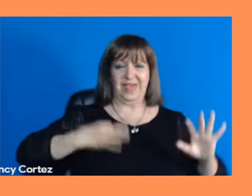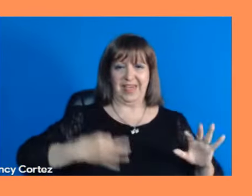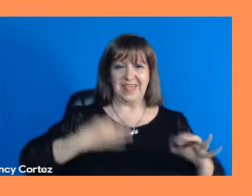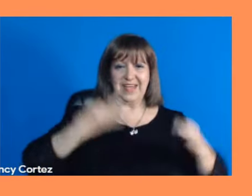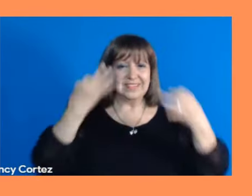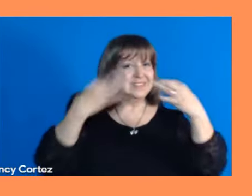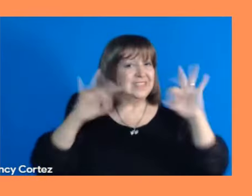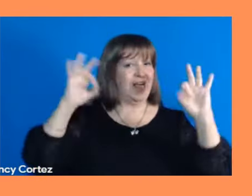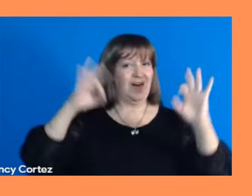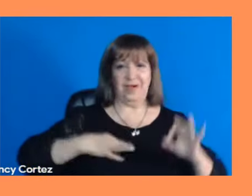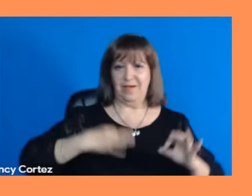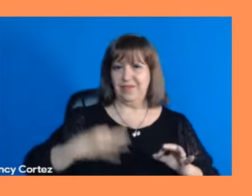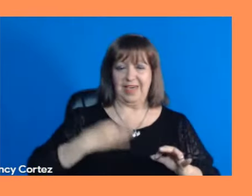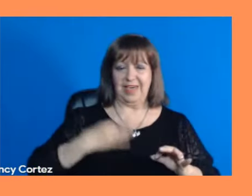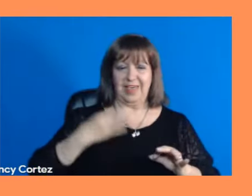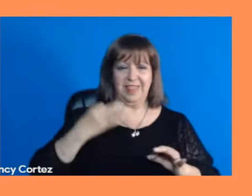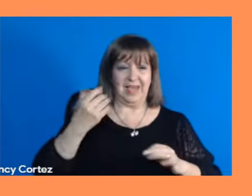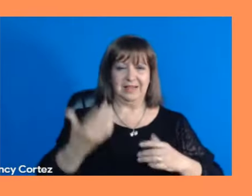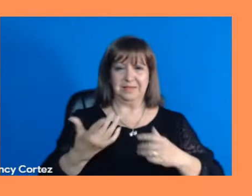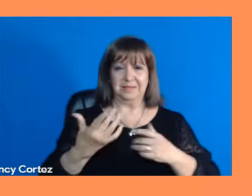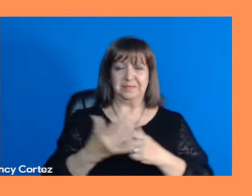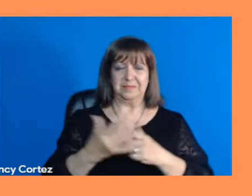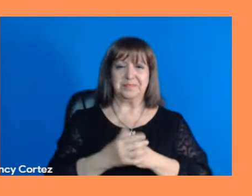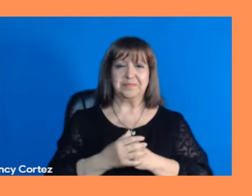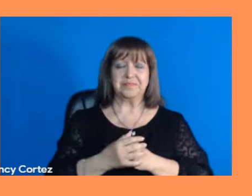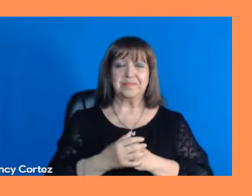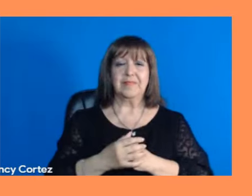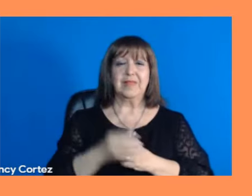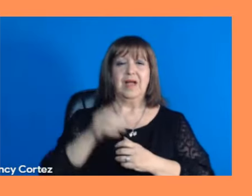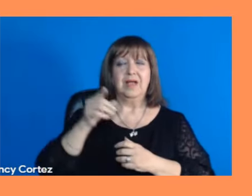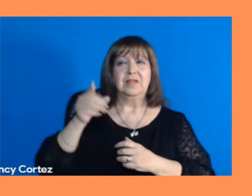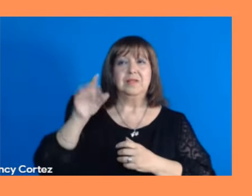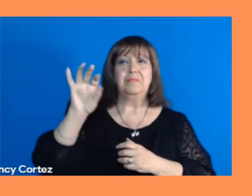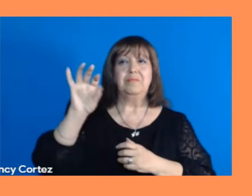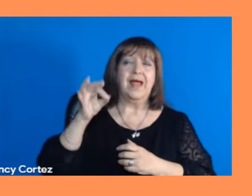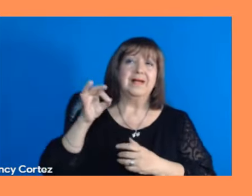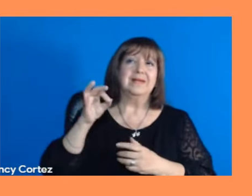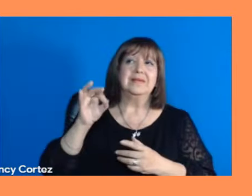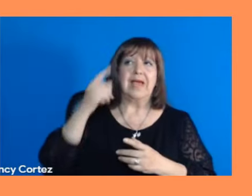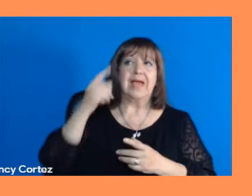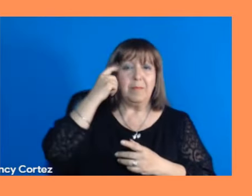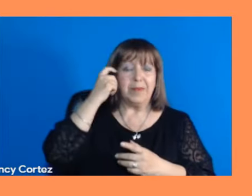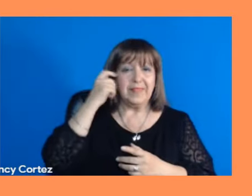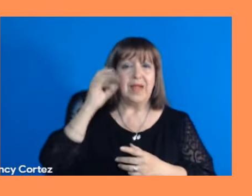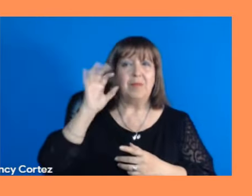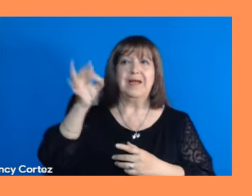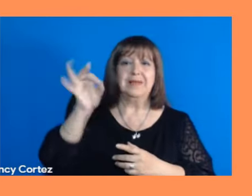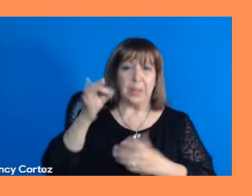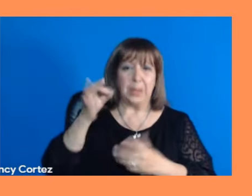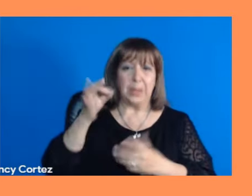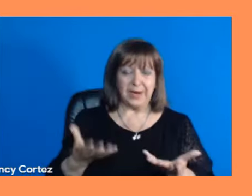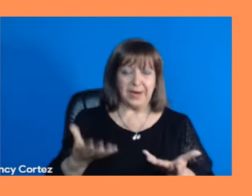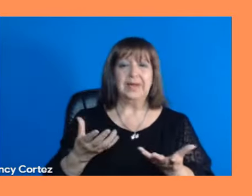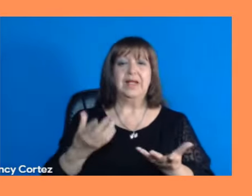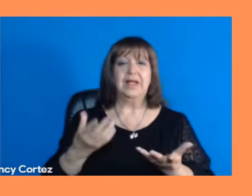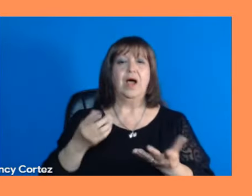Claudia. Lo saben, lo reconocen y hoy más que nunca esperamos que lo